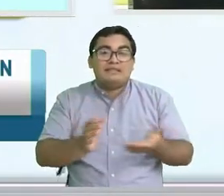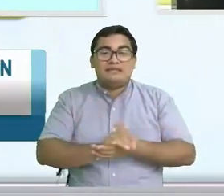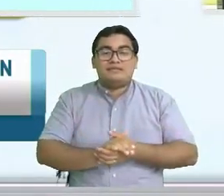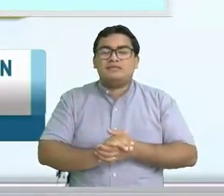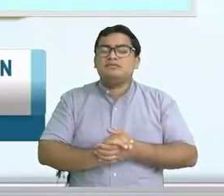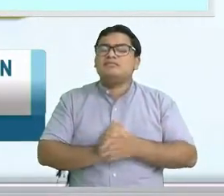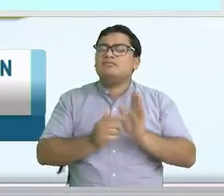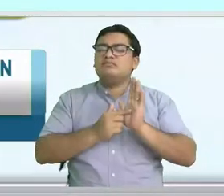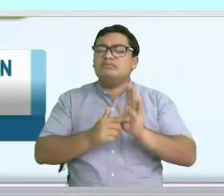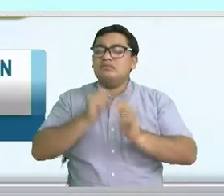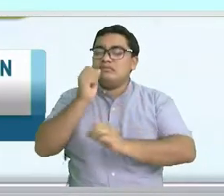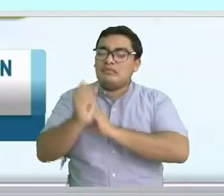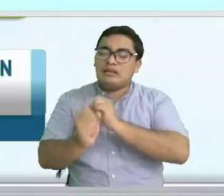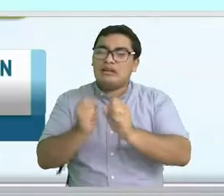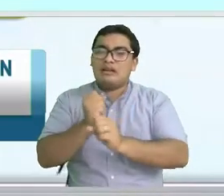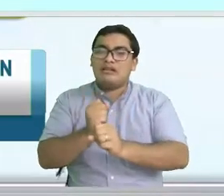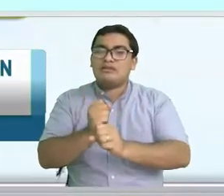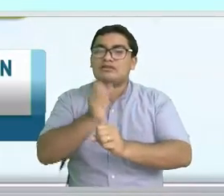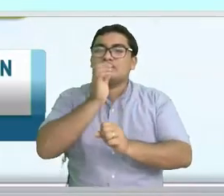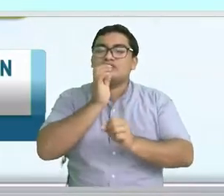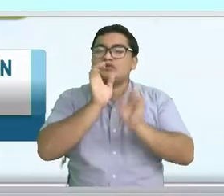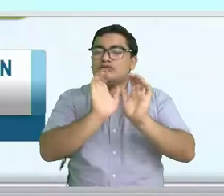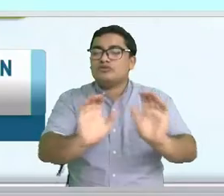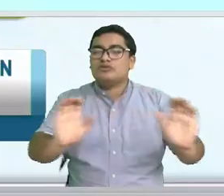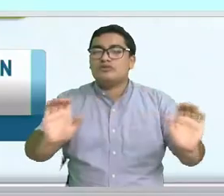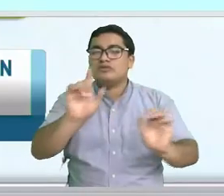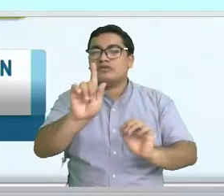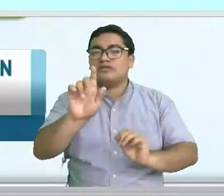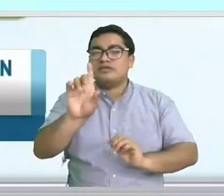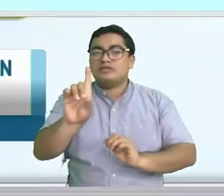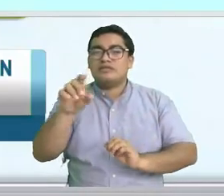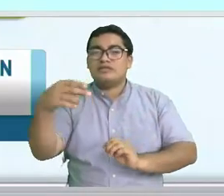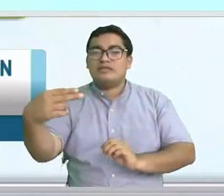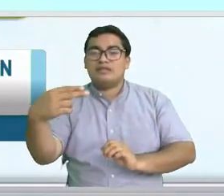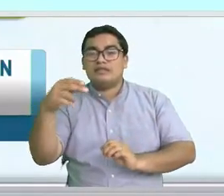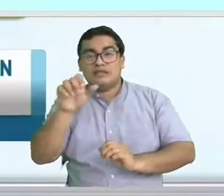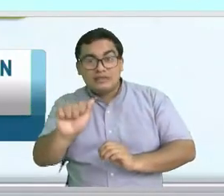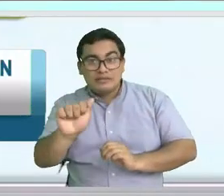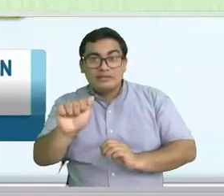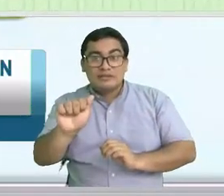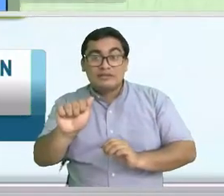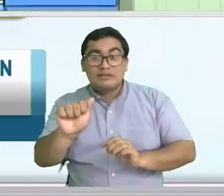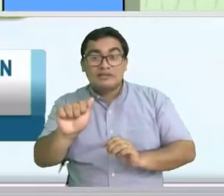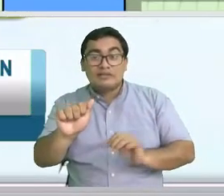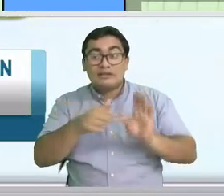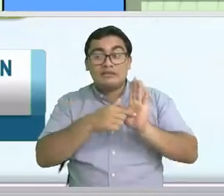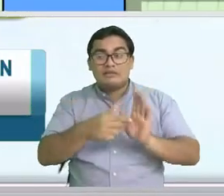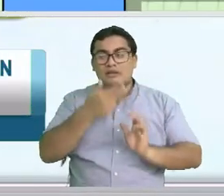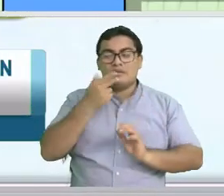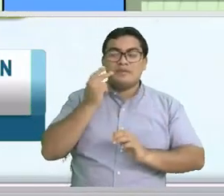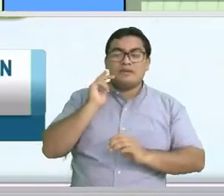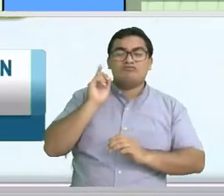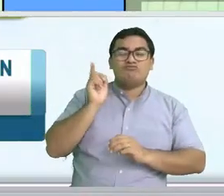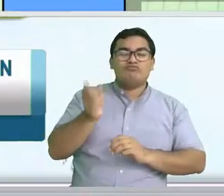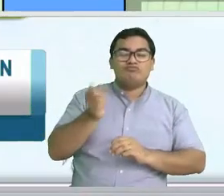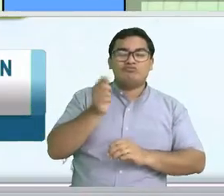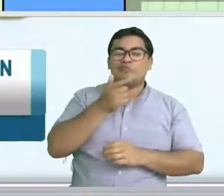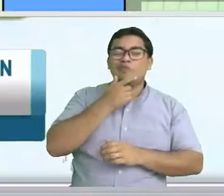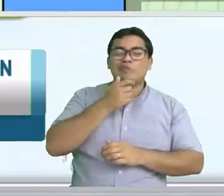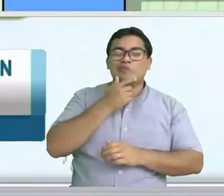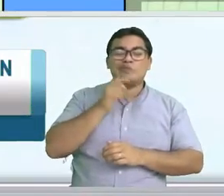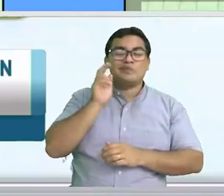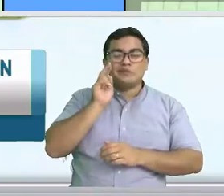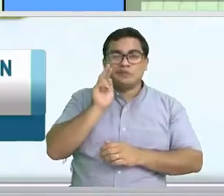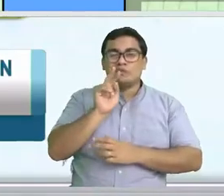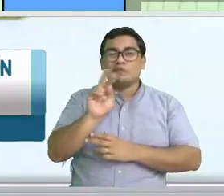más este síndrome, doctora? Usted me dice que generalmente son los padres los que refieren, porque ellos son, obviamente ellos están viendo,